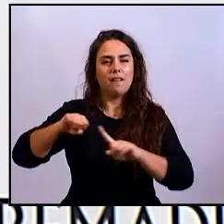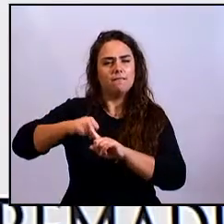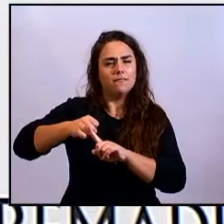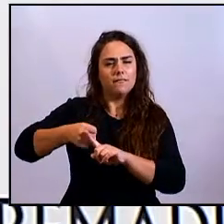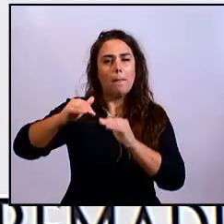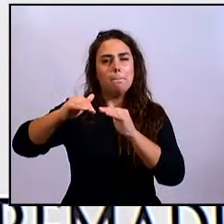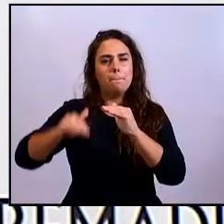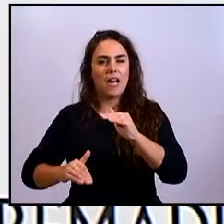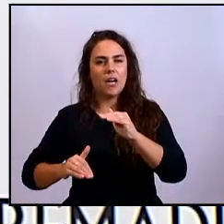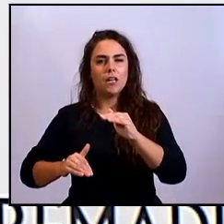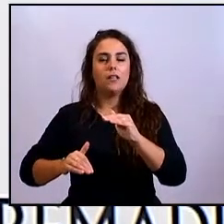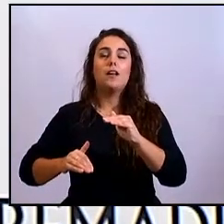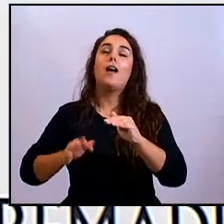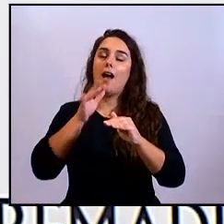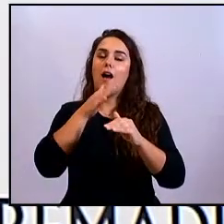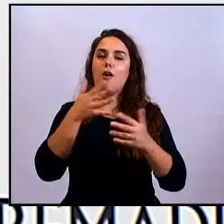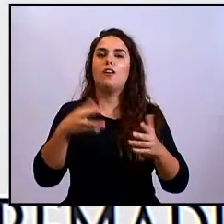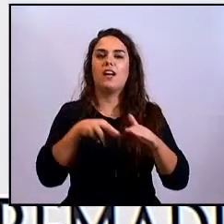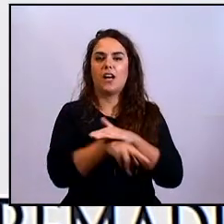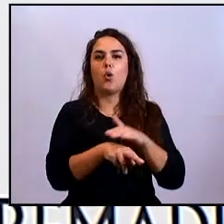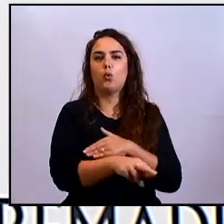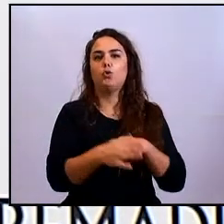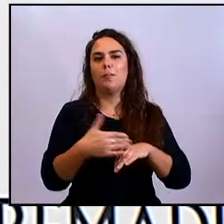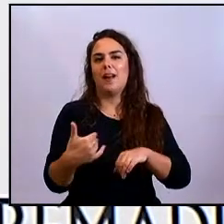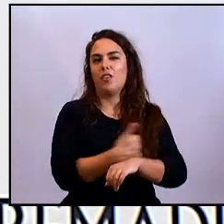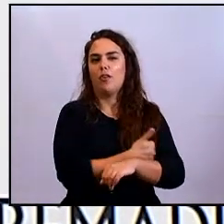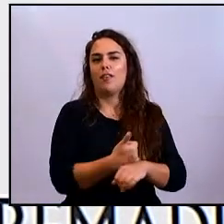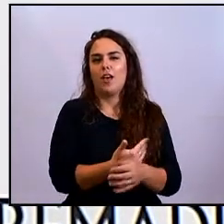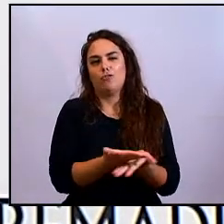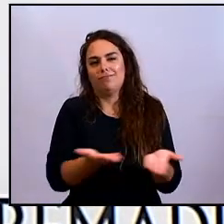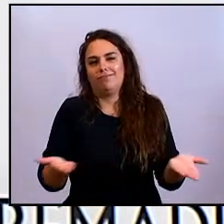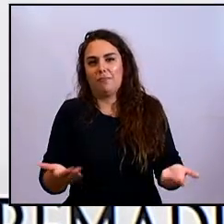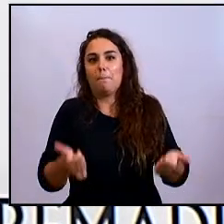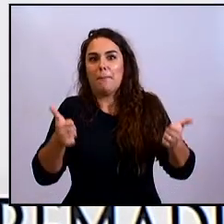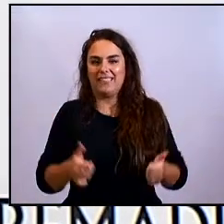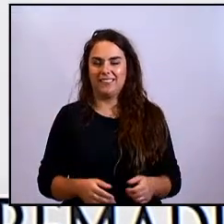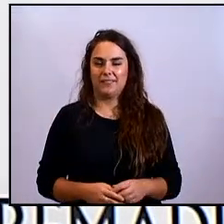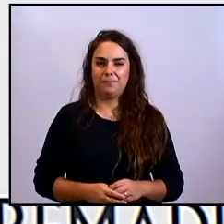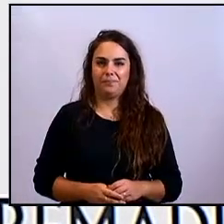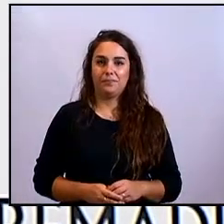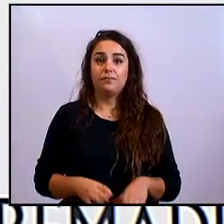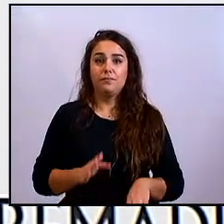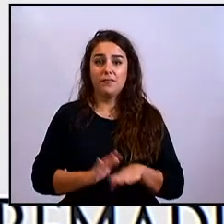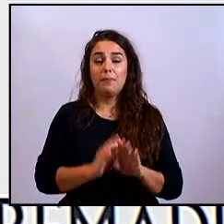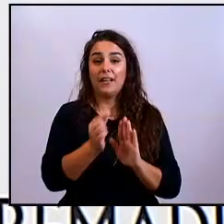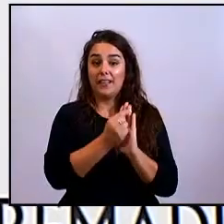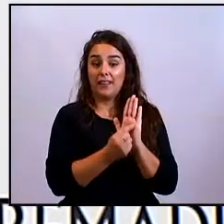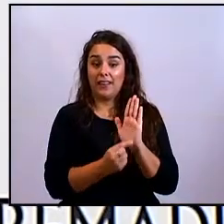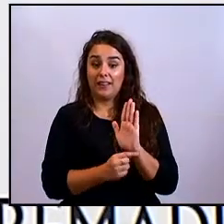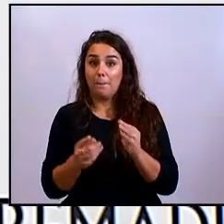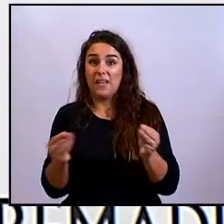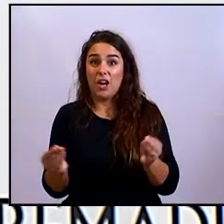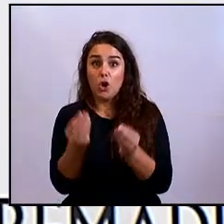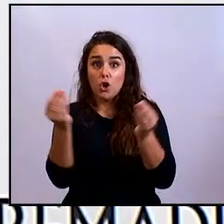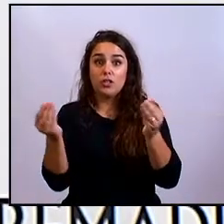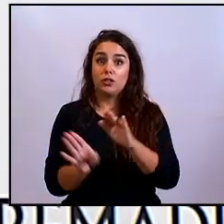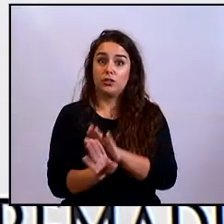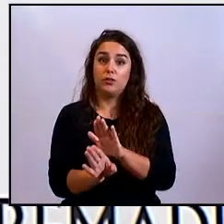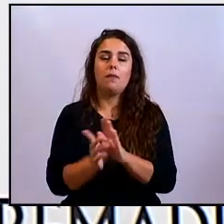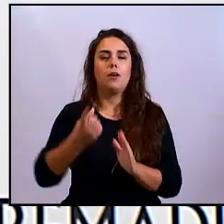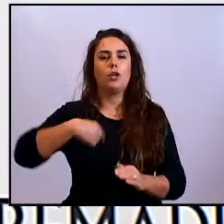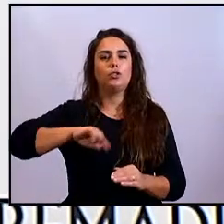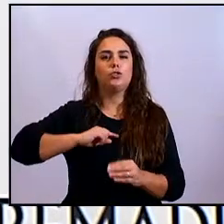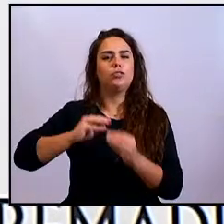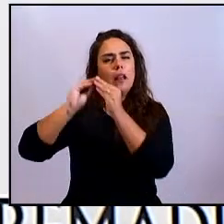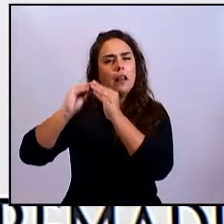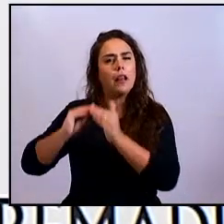más recursos en la hacienda de todos los extremeños. Para dar continuidad a todas estas innegables mejoras, hemos diseñado